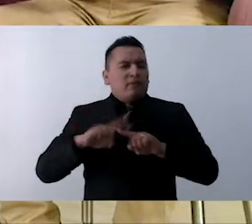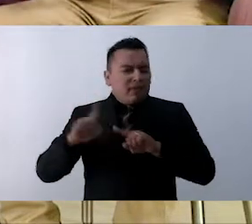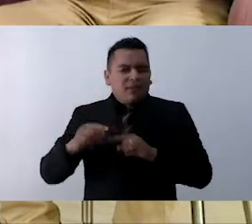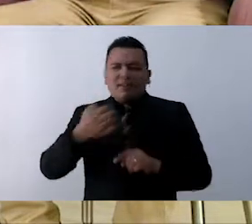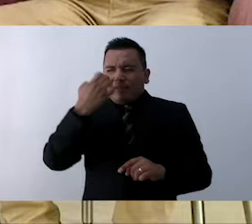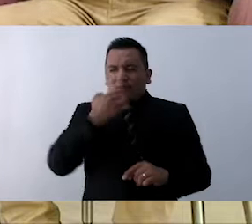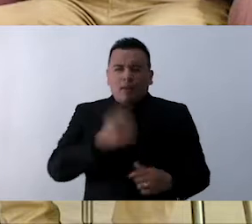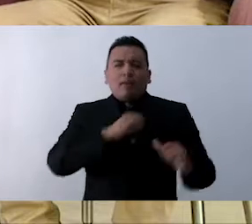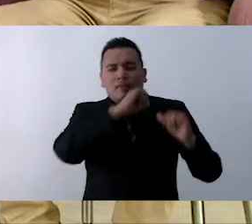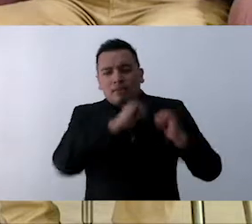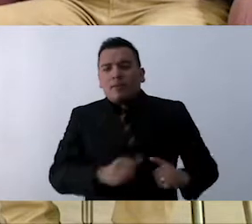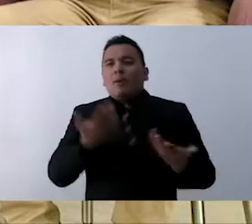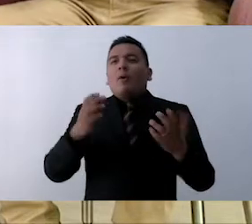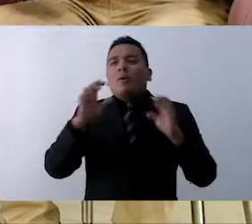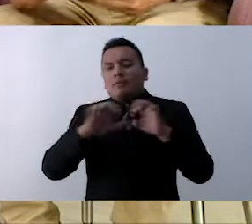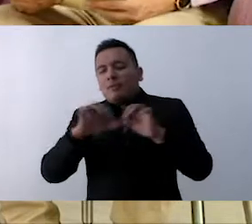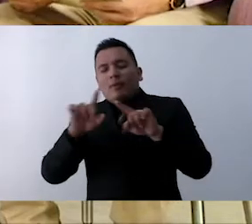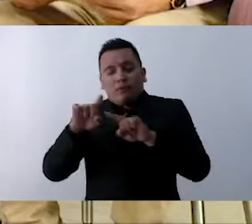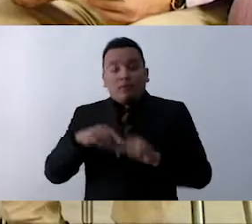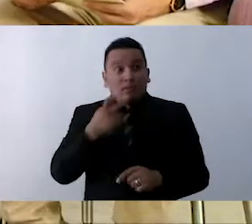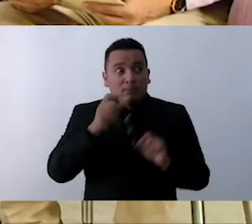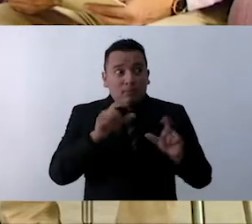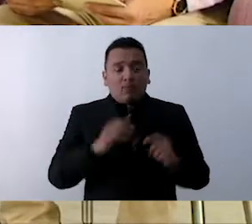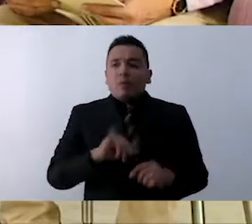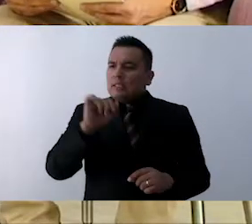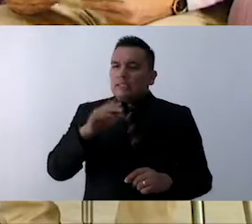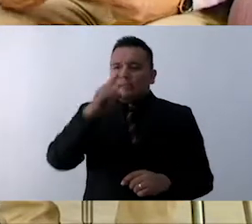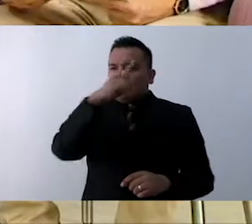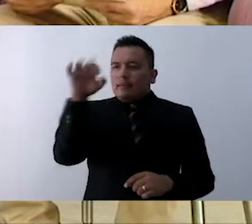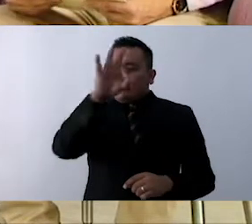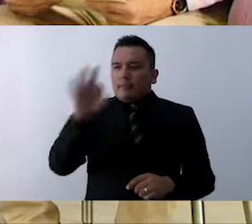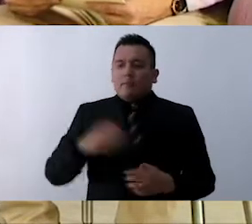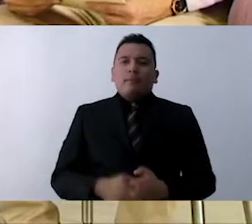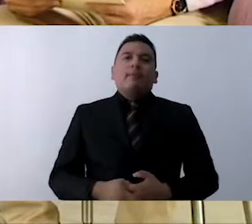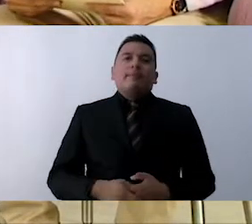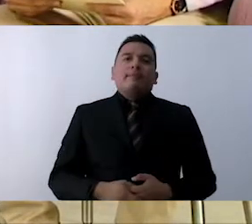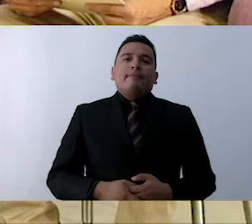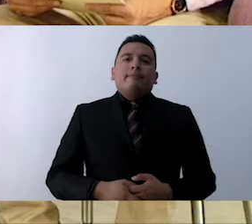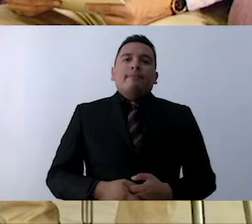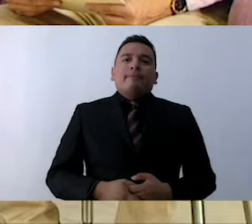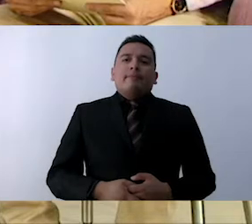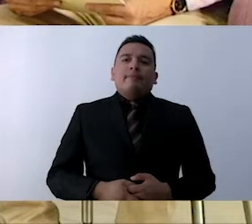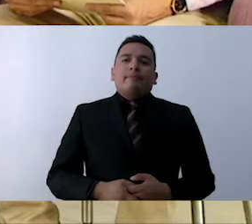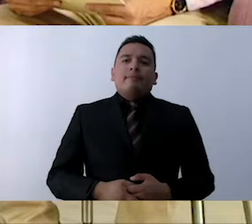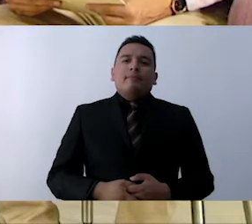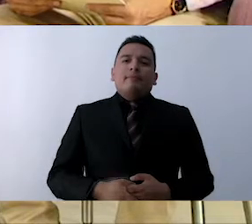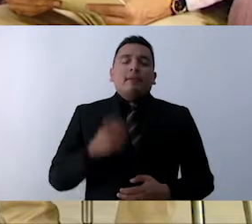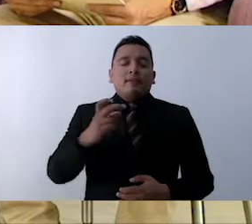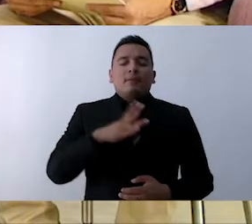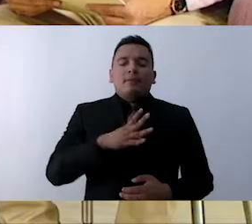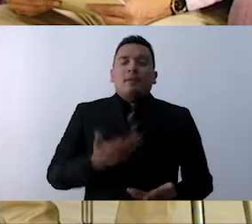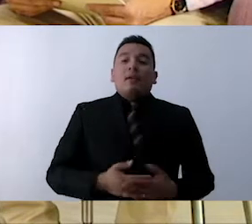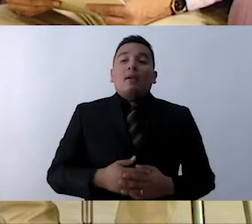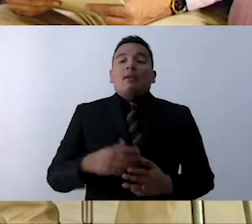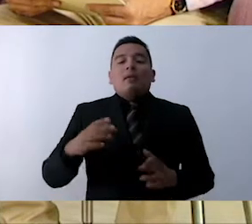administradores de empresa, los contadores, ¿también están involucrados? ¿Les claro, gusta? Sí, 100% tienes ahí, pones el punto sobre la